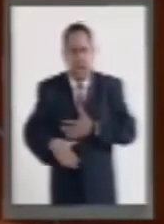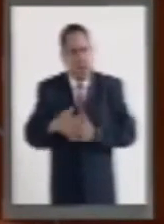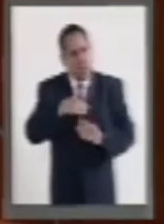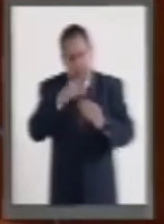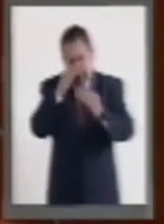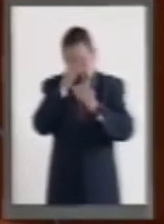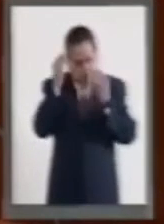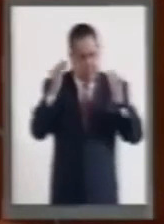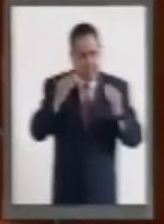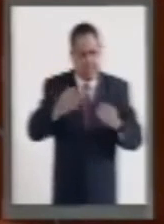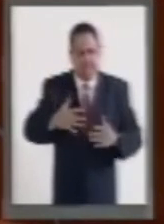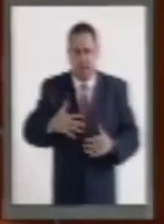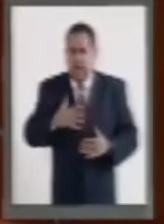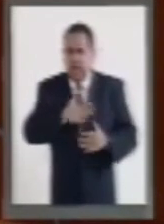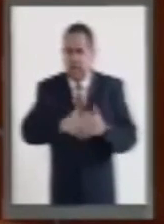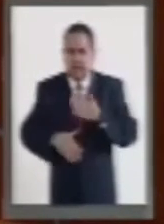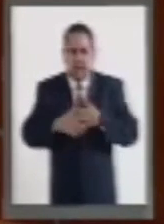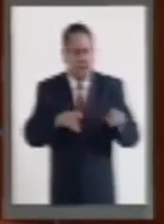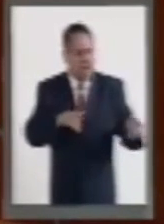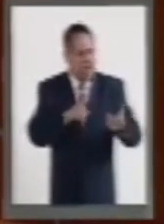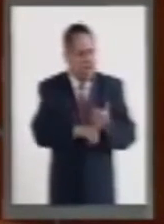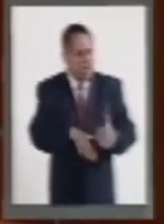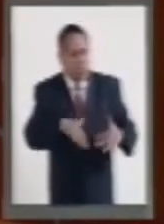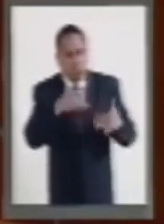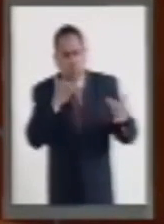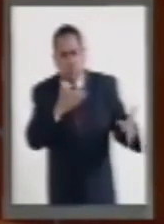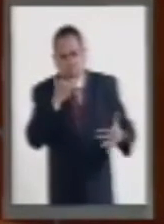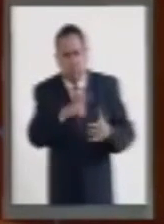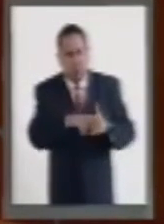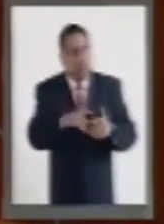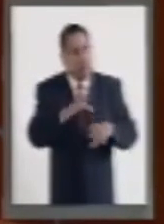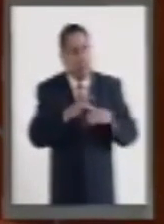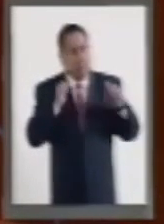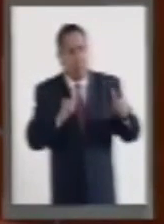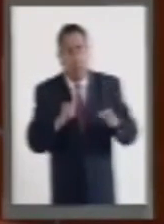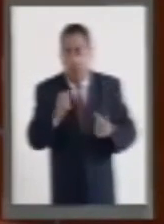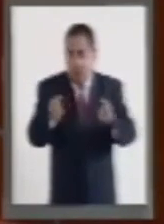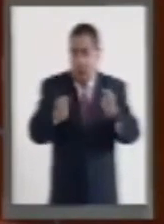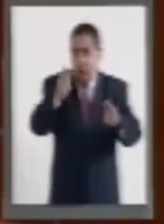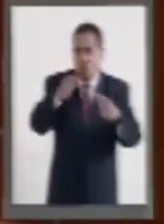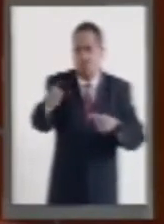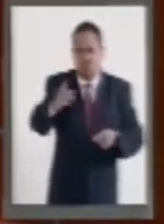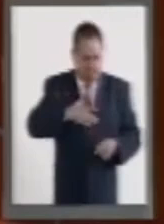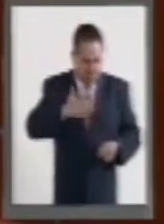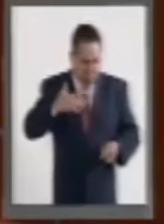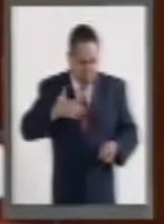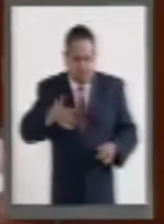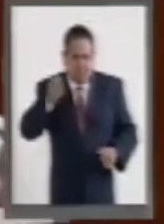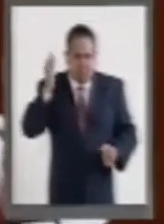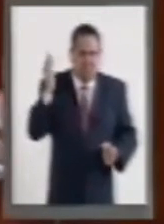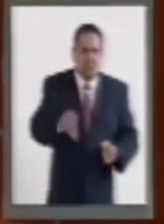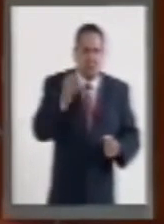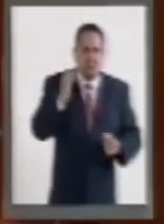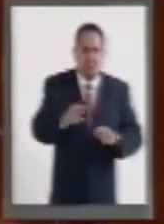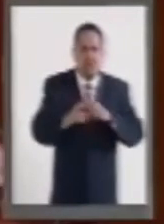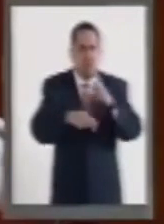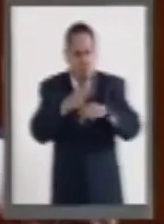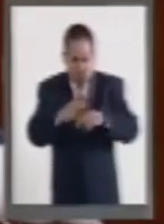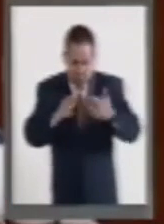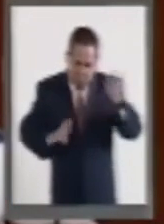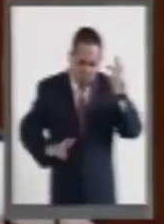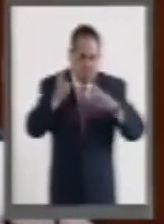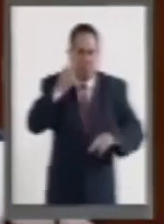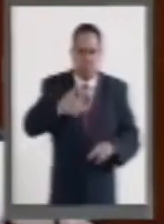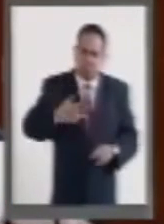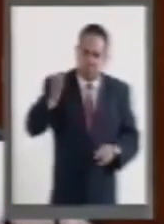corrupción e impunidad. Incluso hay quienes demuestran estar dispuestos a ir a una